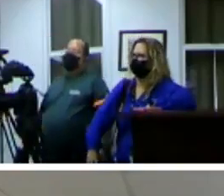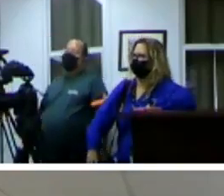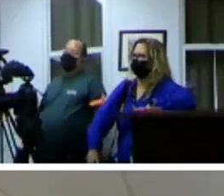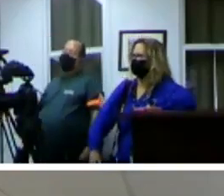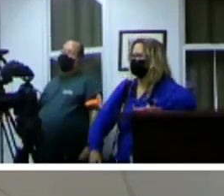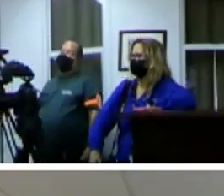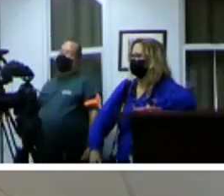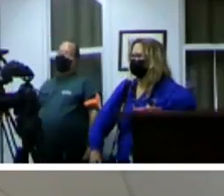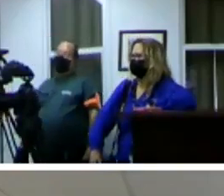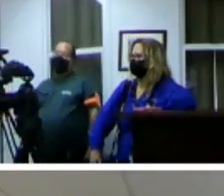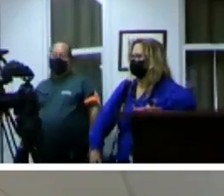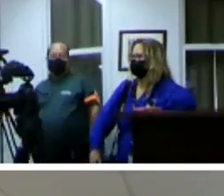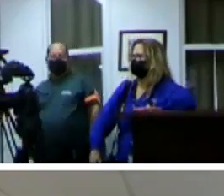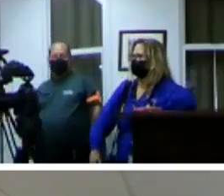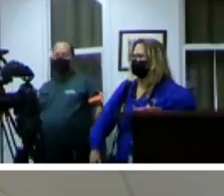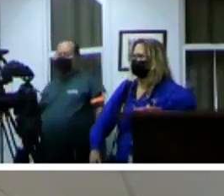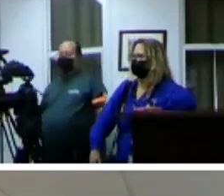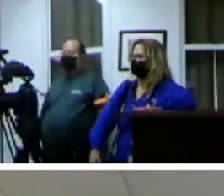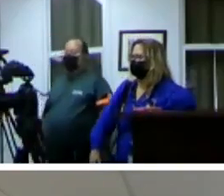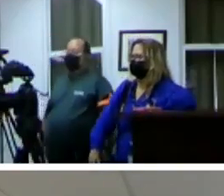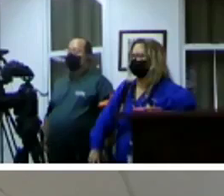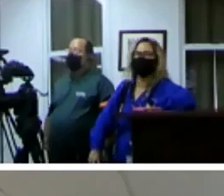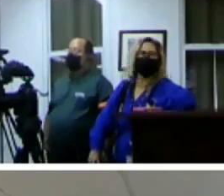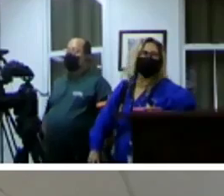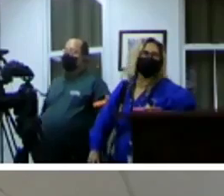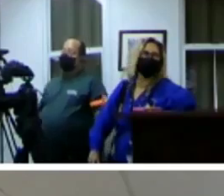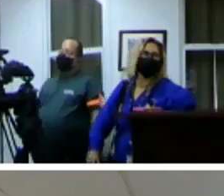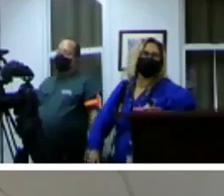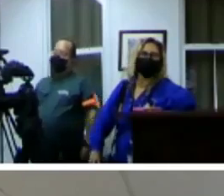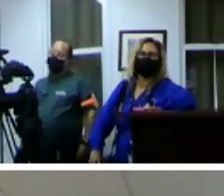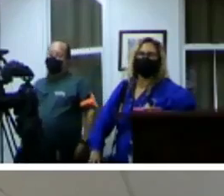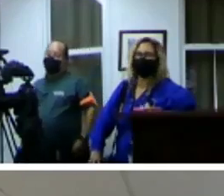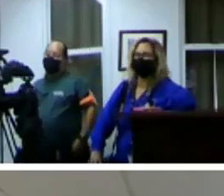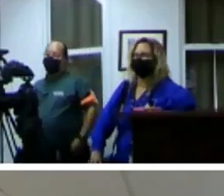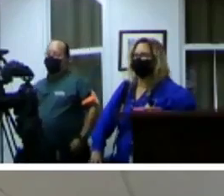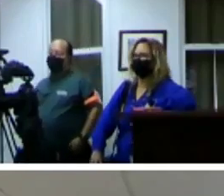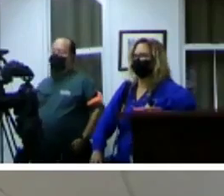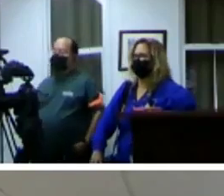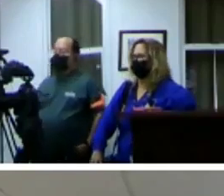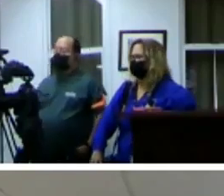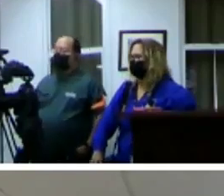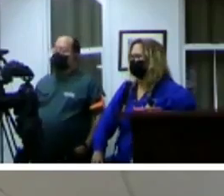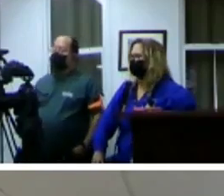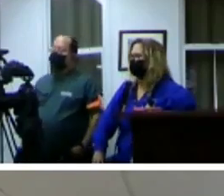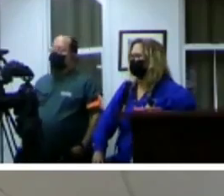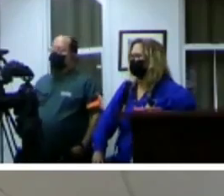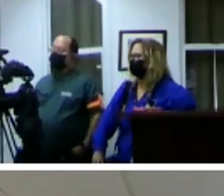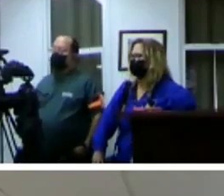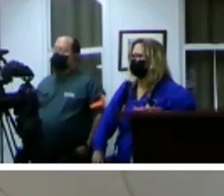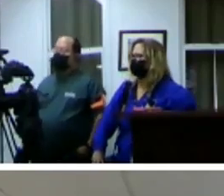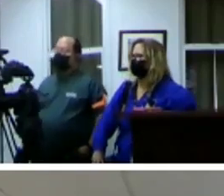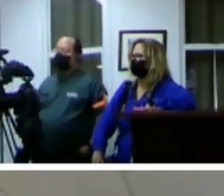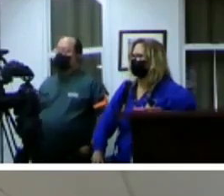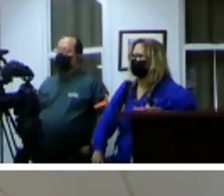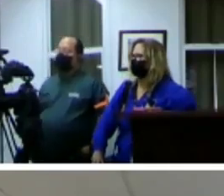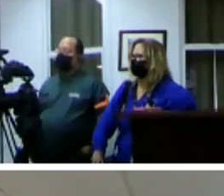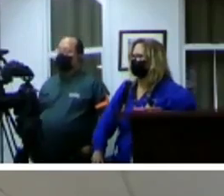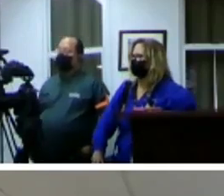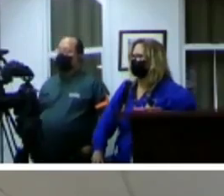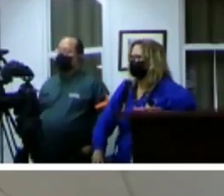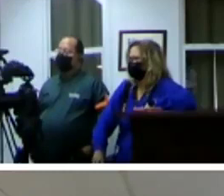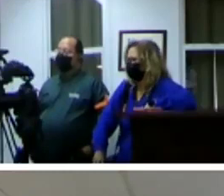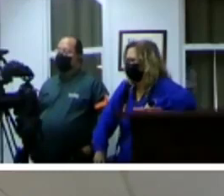de la generación del país. Ahí, ok. Ayer tuve una entrevista con un periodista, ¿verdad? Y